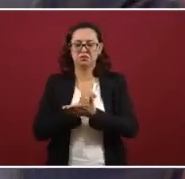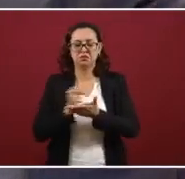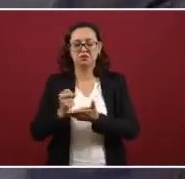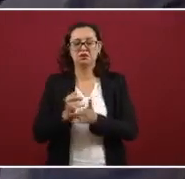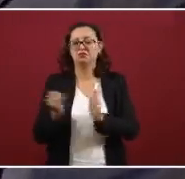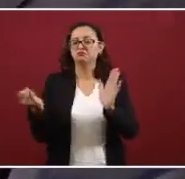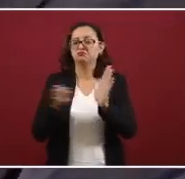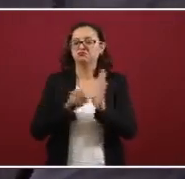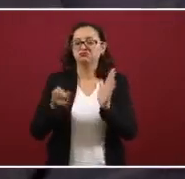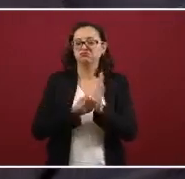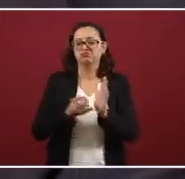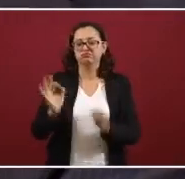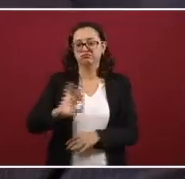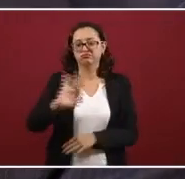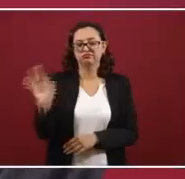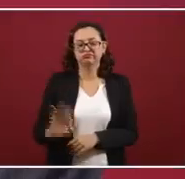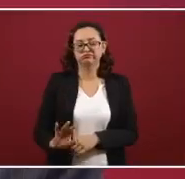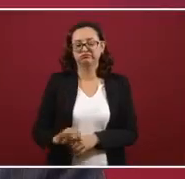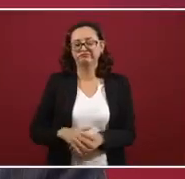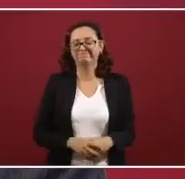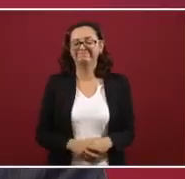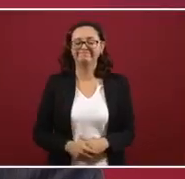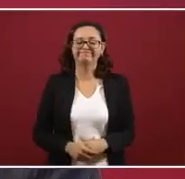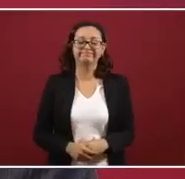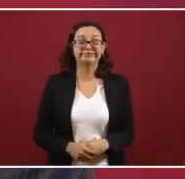tasas, eso